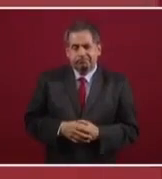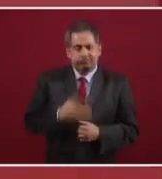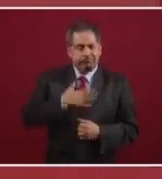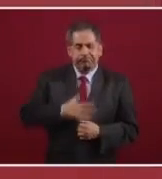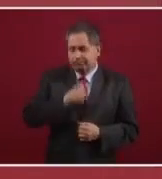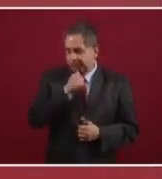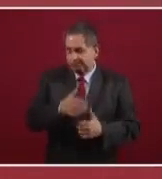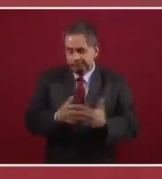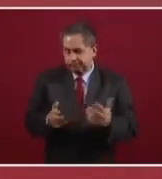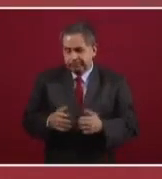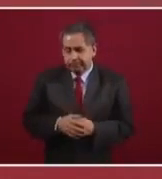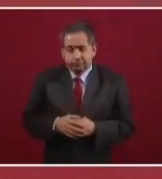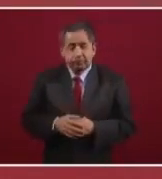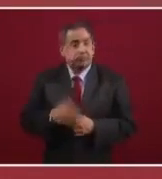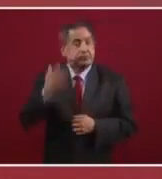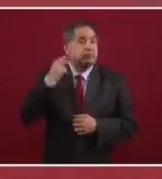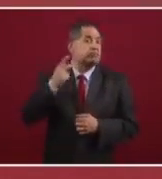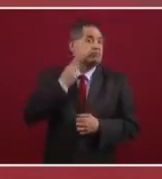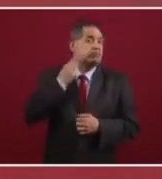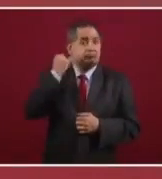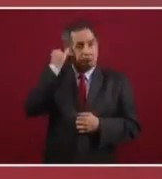Toda la política privatizadora